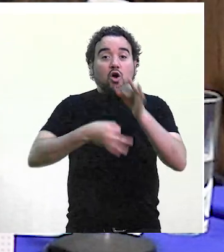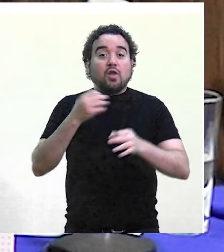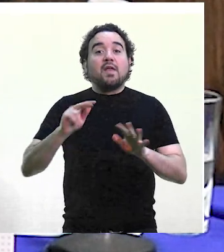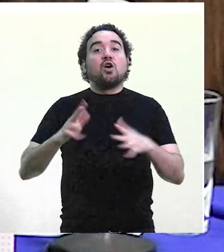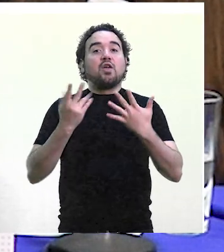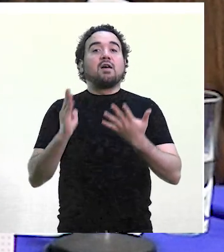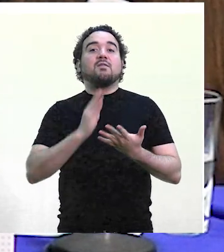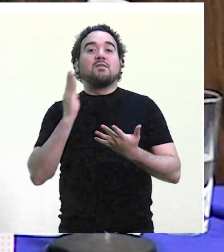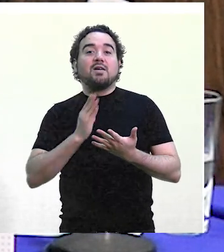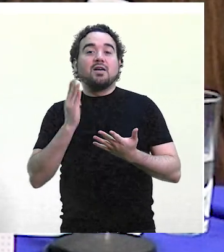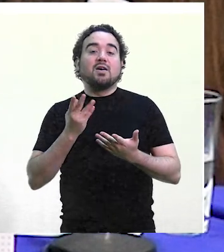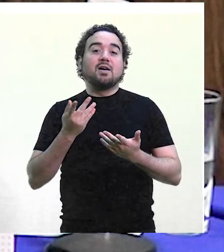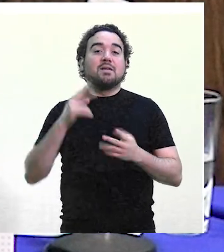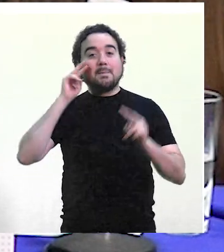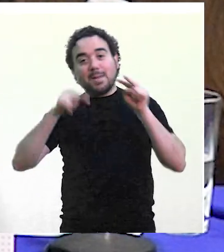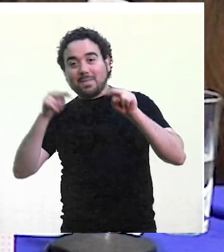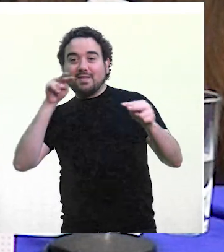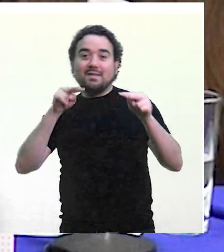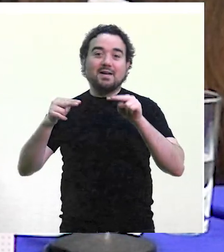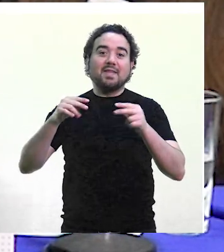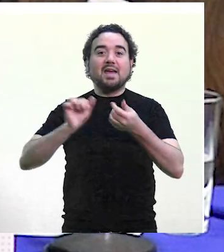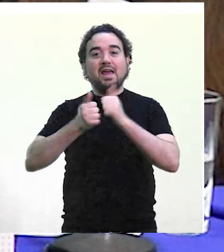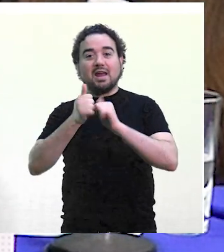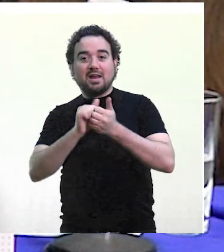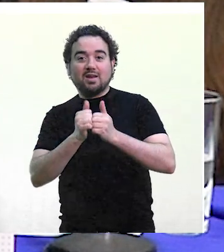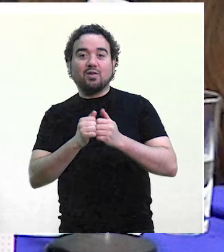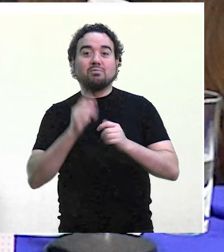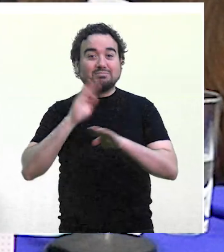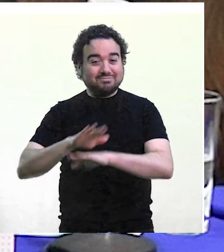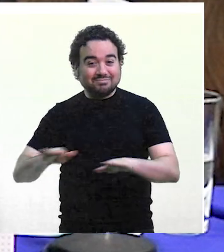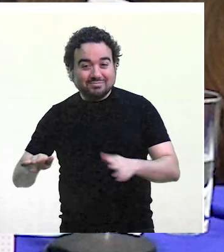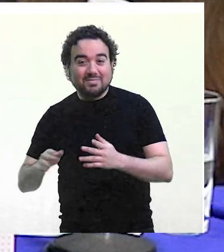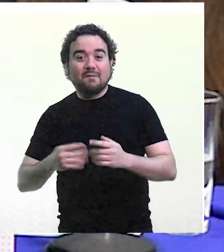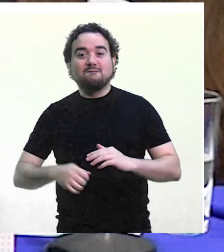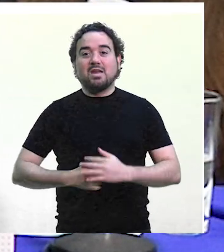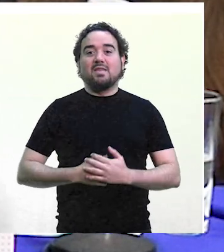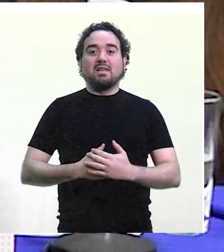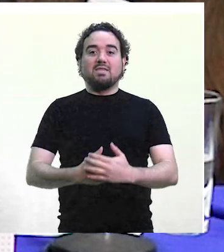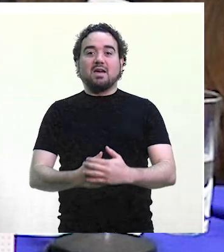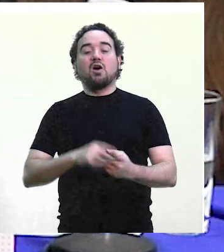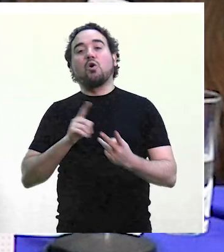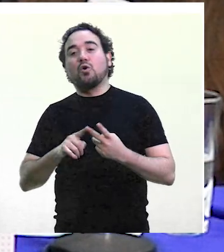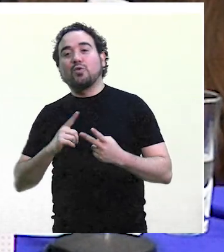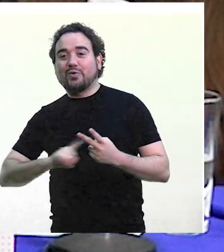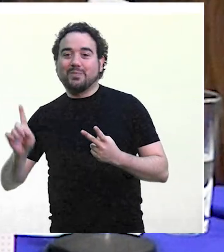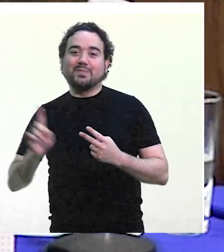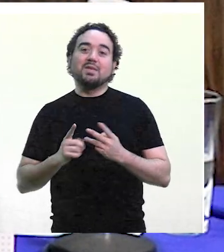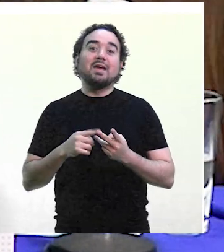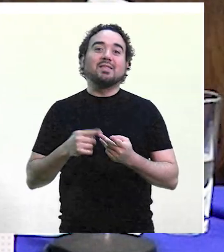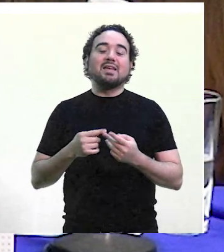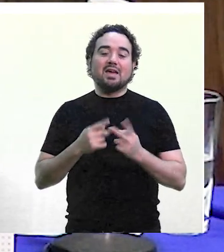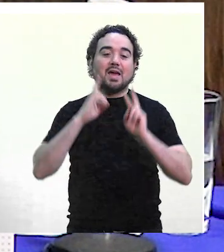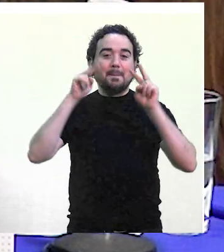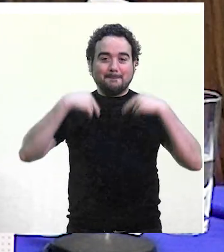El que les conté para octavo básico habla desde la perspectiva de género, Ajá. el de la chiquitita habla de la afectividad, el menos es más, el que te gusta a ti.